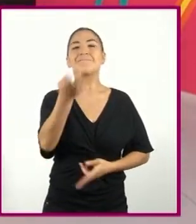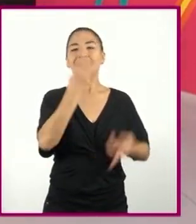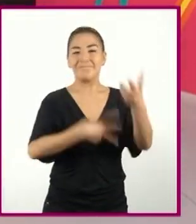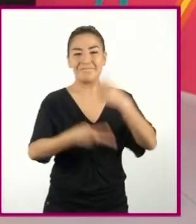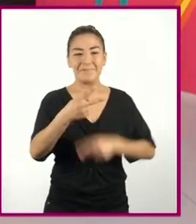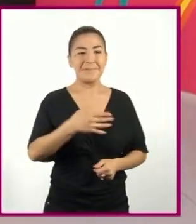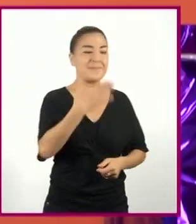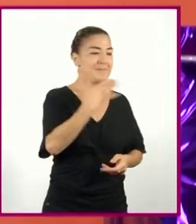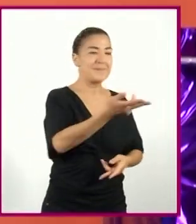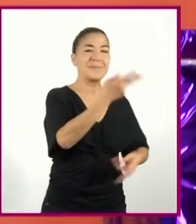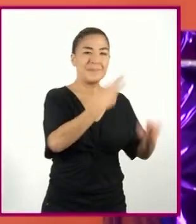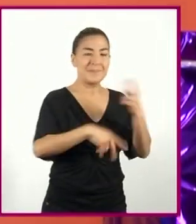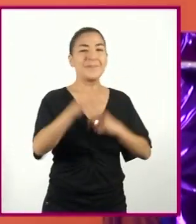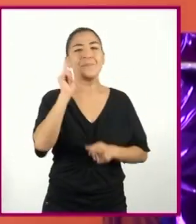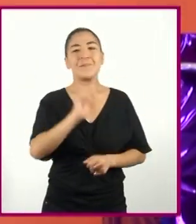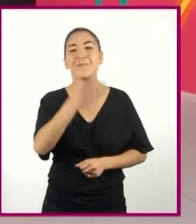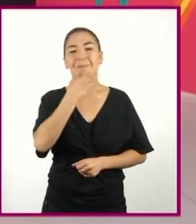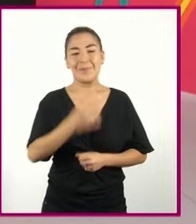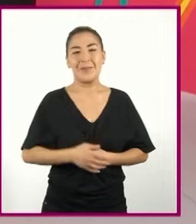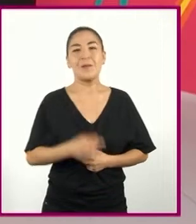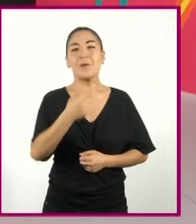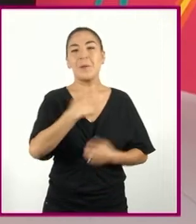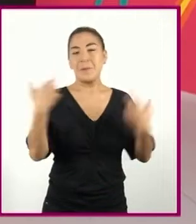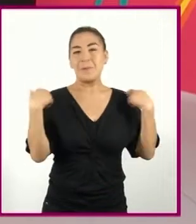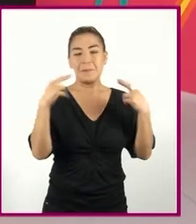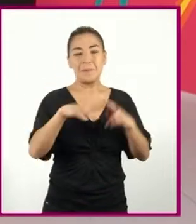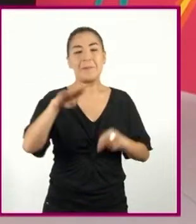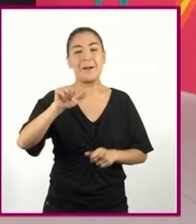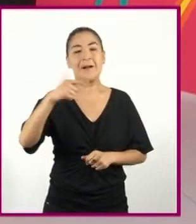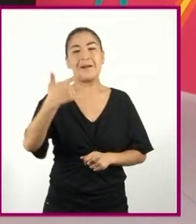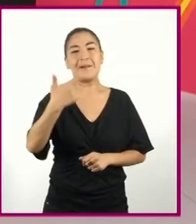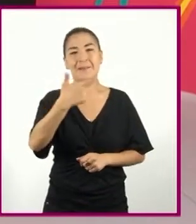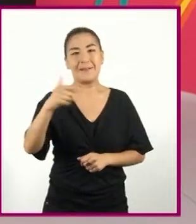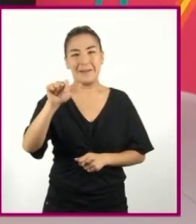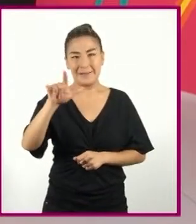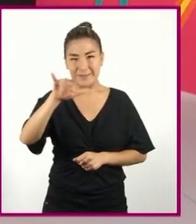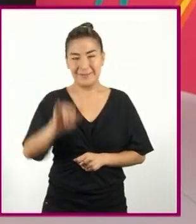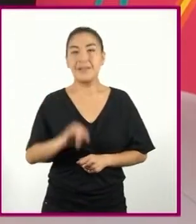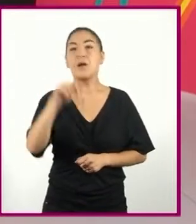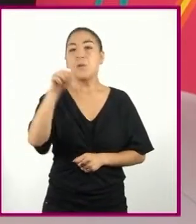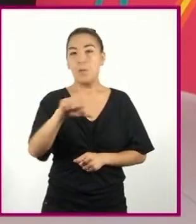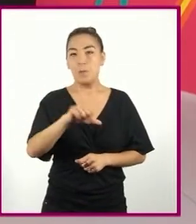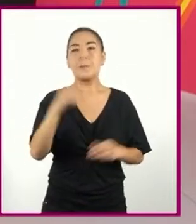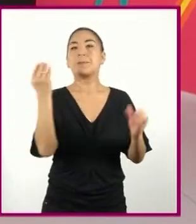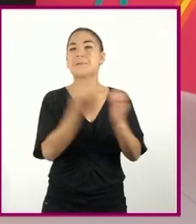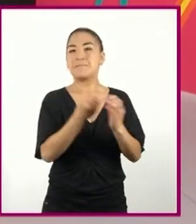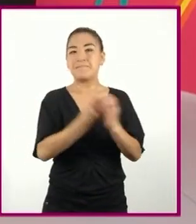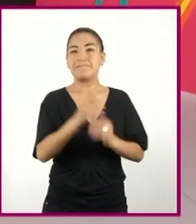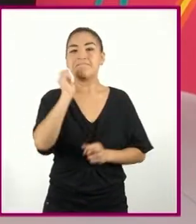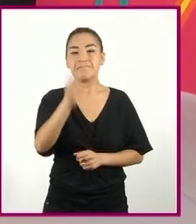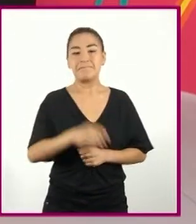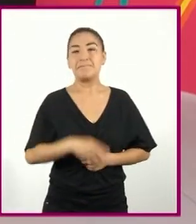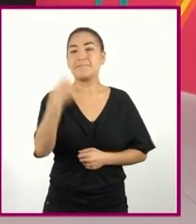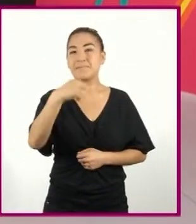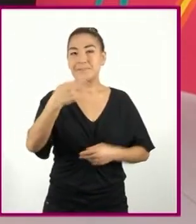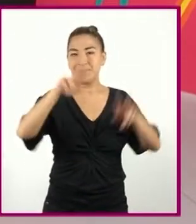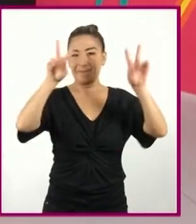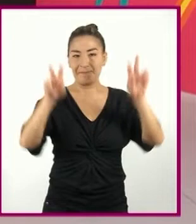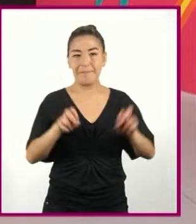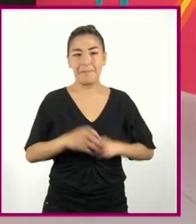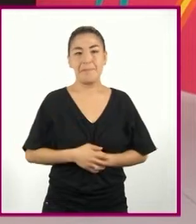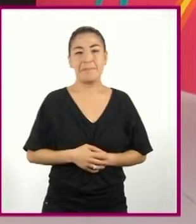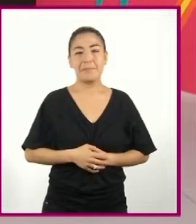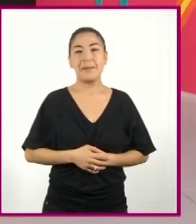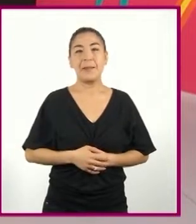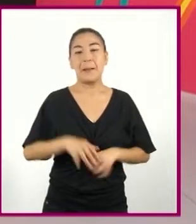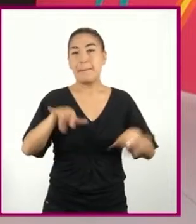Bienvenidas y bienvenidos. Soy la maestra Magali y en esta ocasión nuestra sesión la titulamos